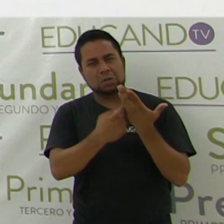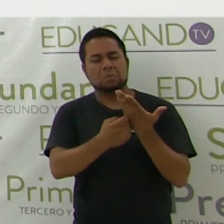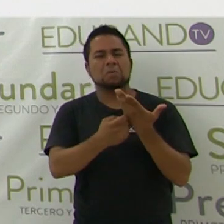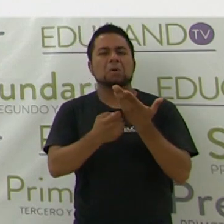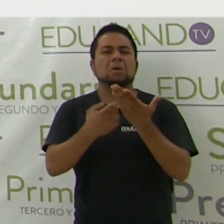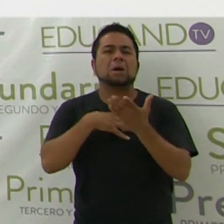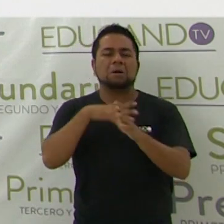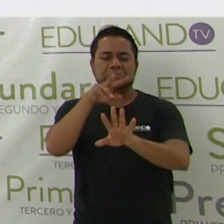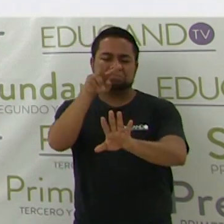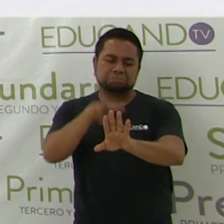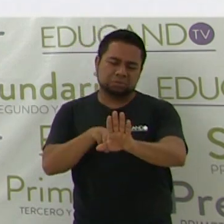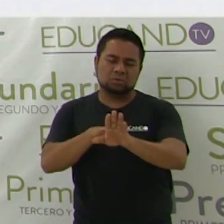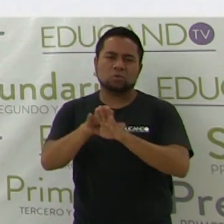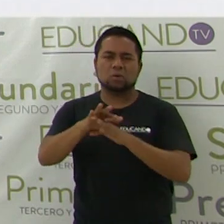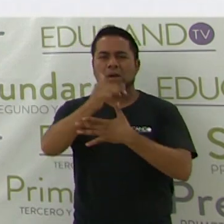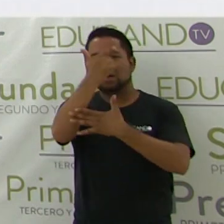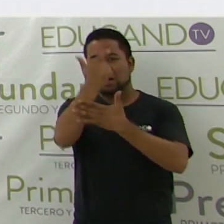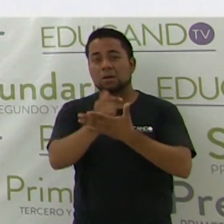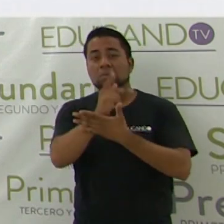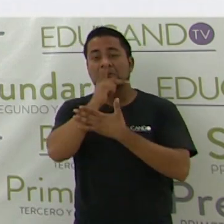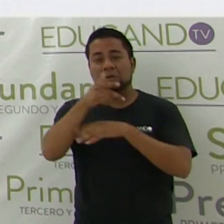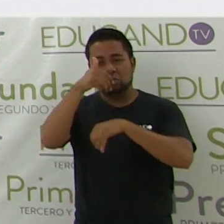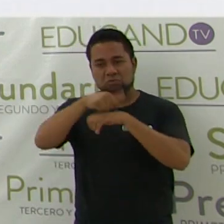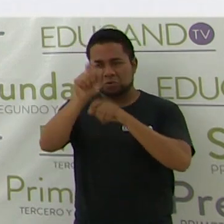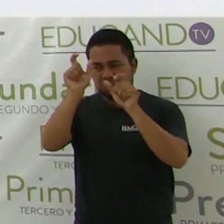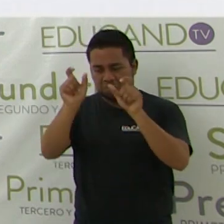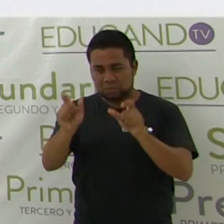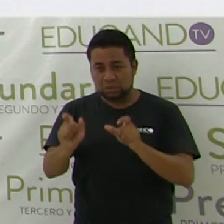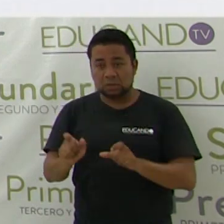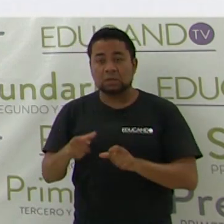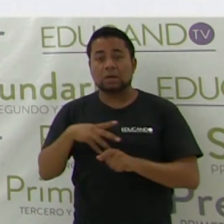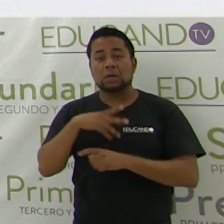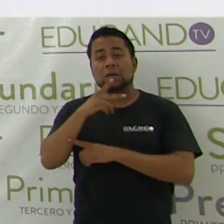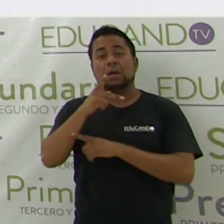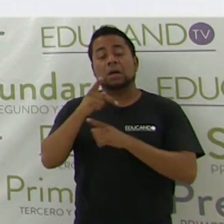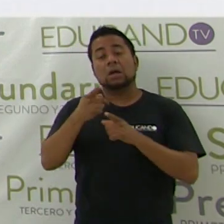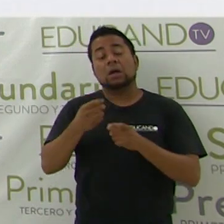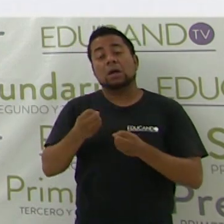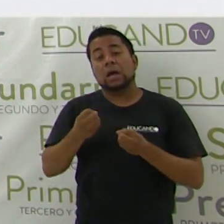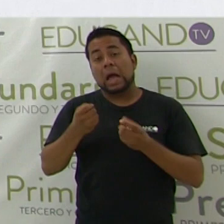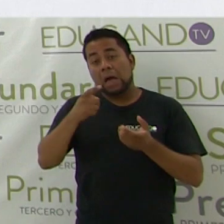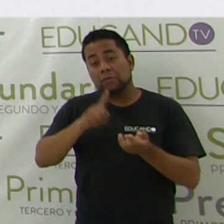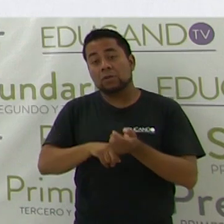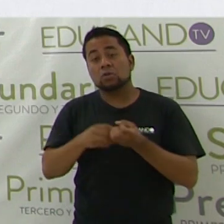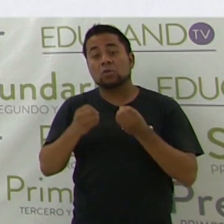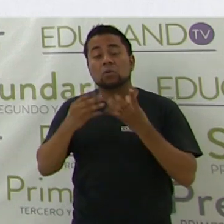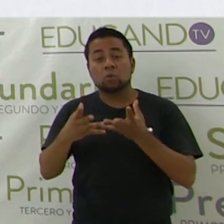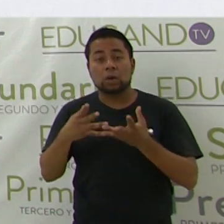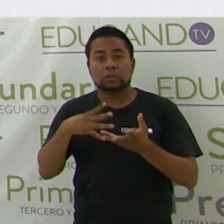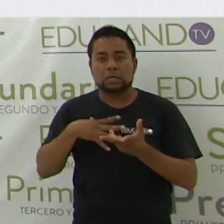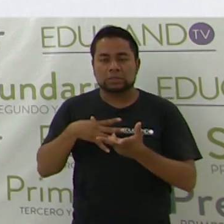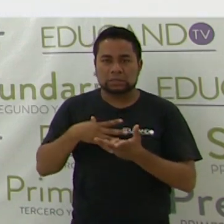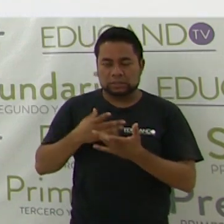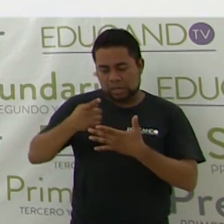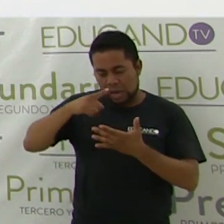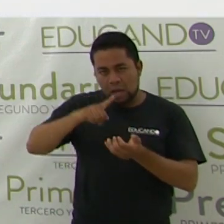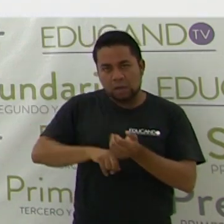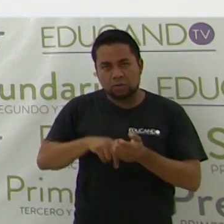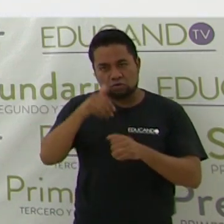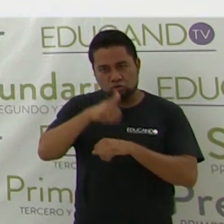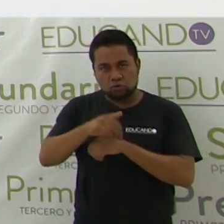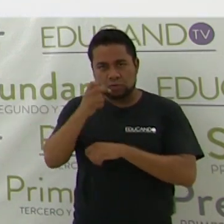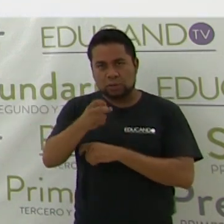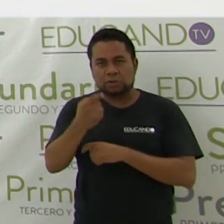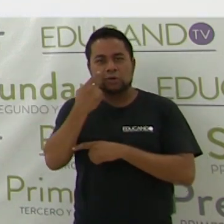Buscamos dónde está el índice. ¿Cuántas páginas tiene? Eso es echarle un ojo. Eso es